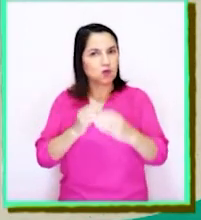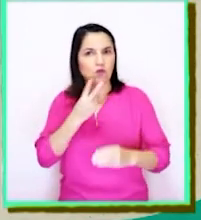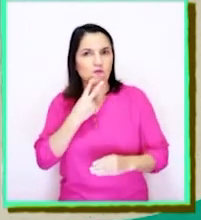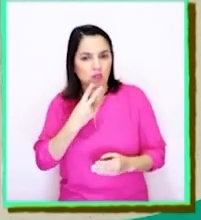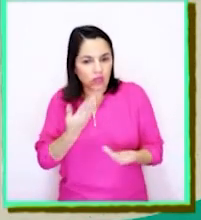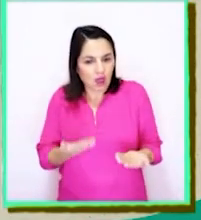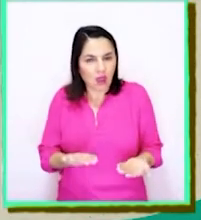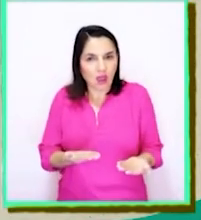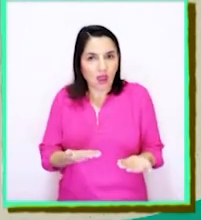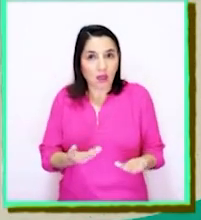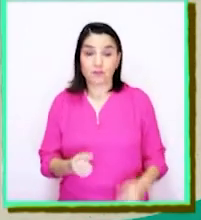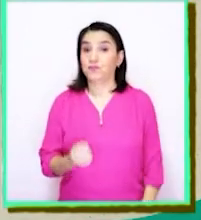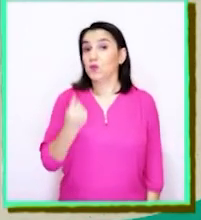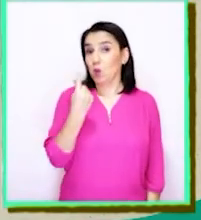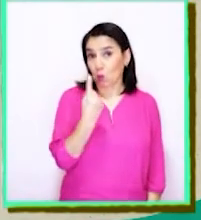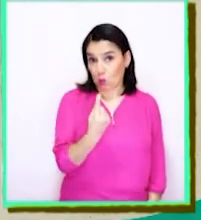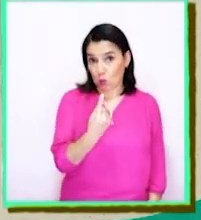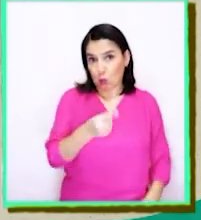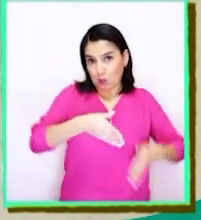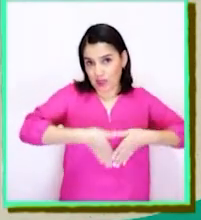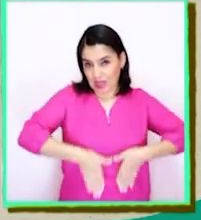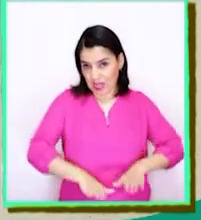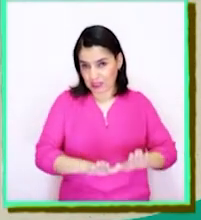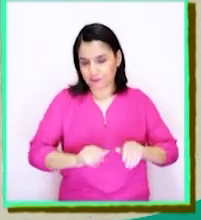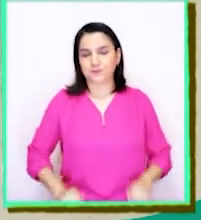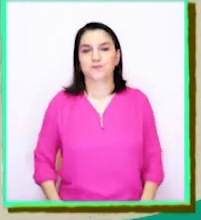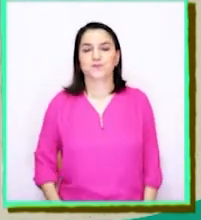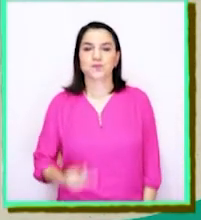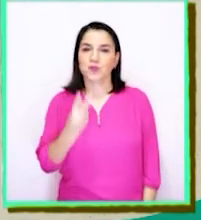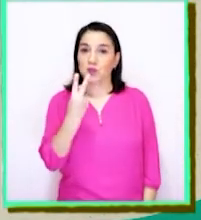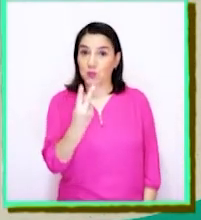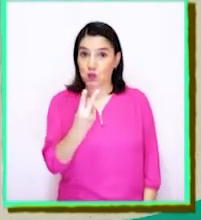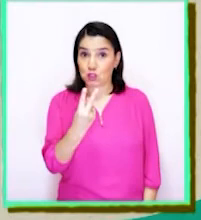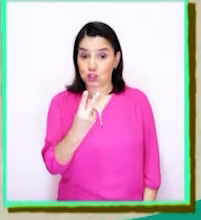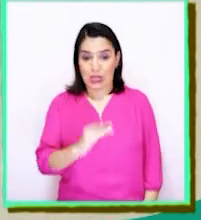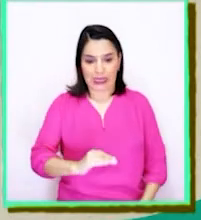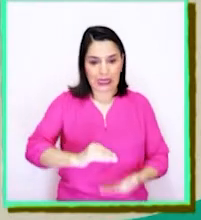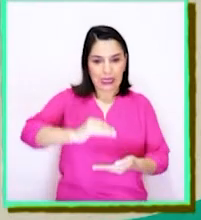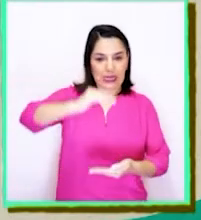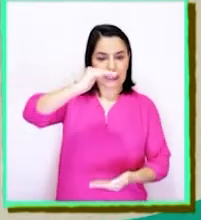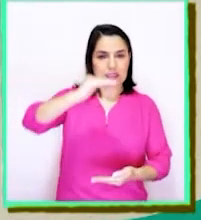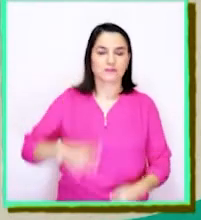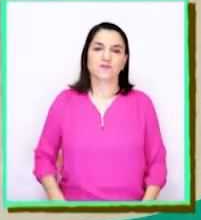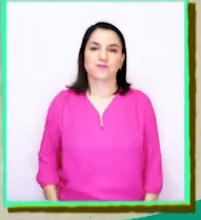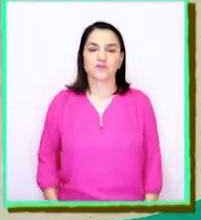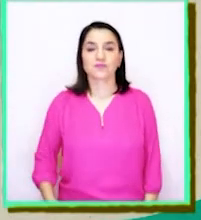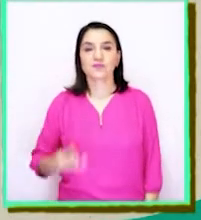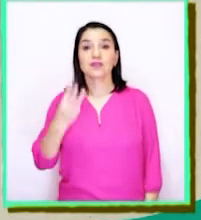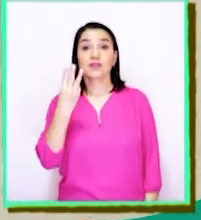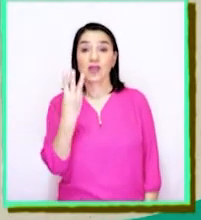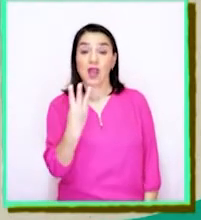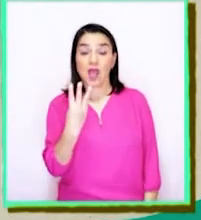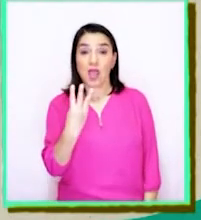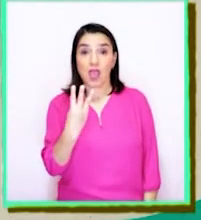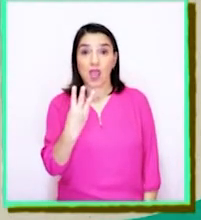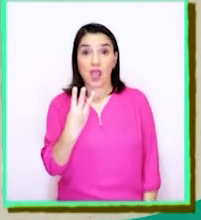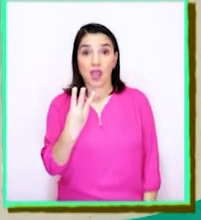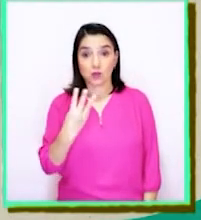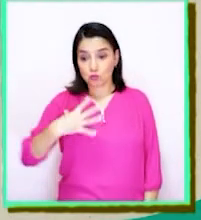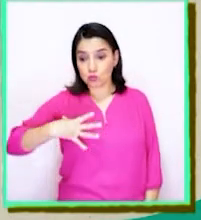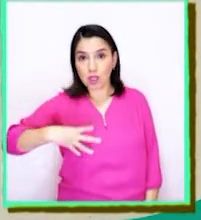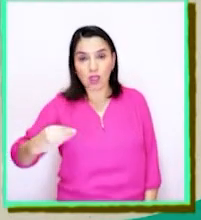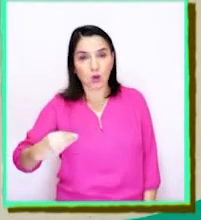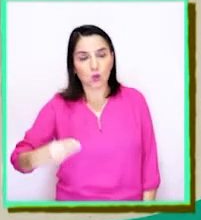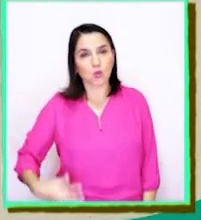vida se encuentra? 1. Nacen. 2. Crecen. 3.